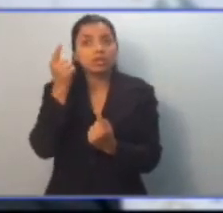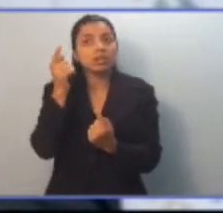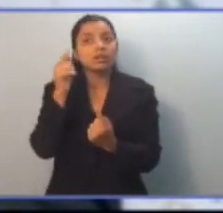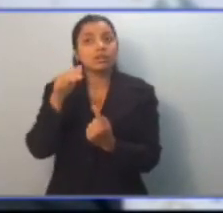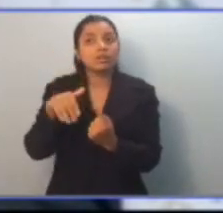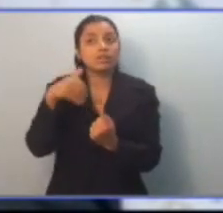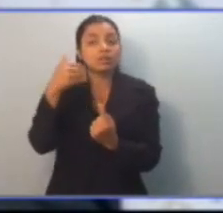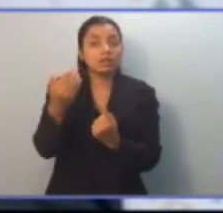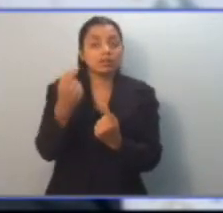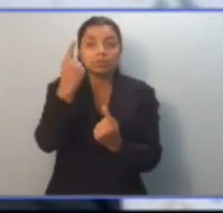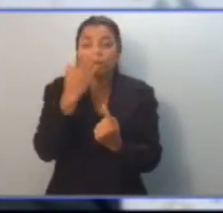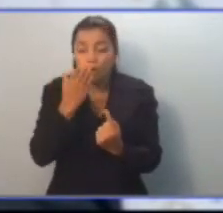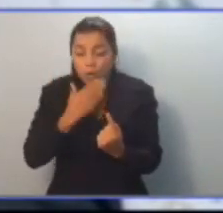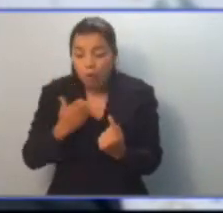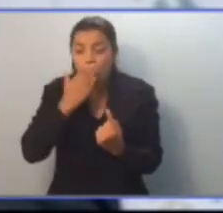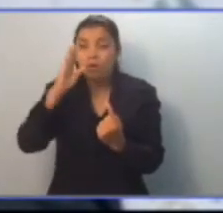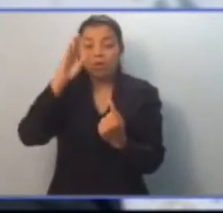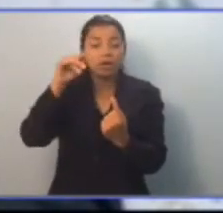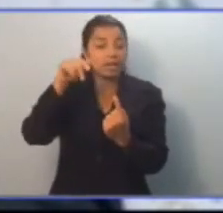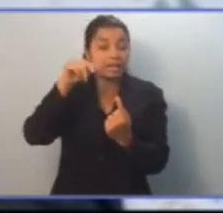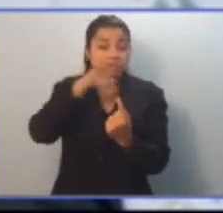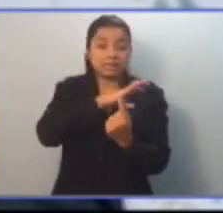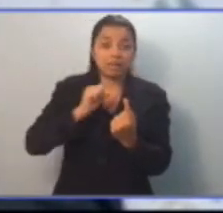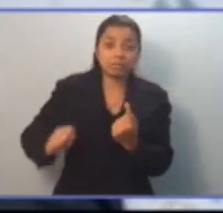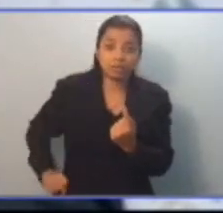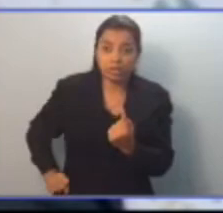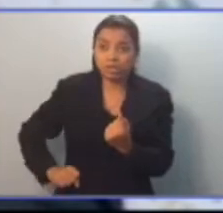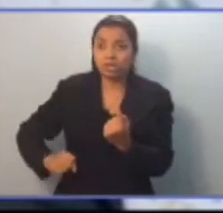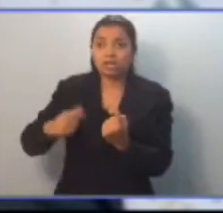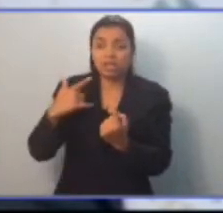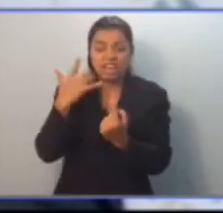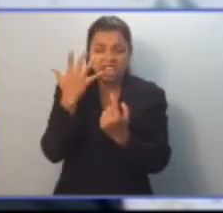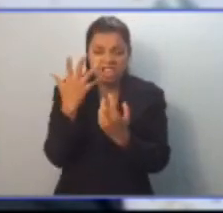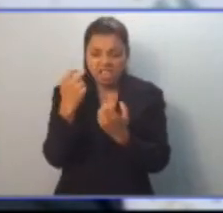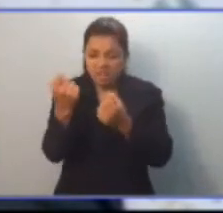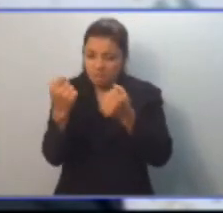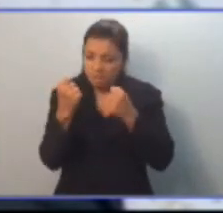el indio puro salvadoreño, el indígena, prefiere morir